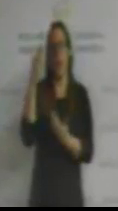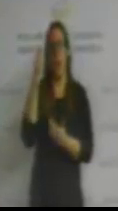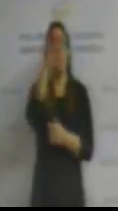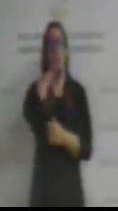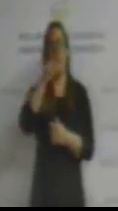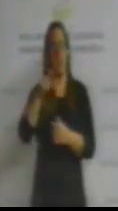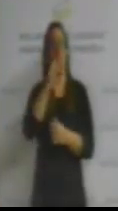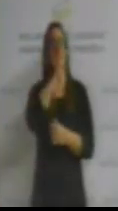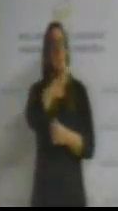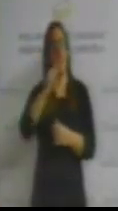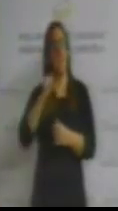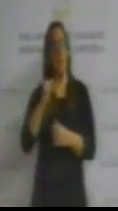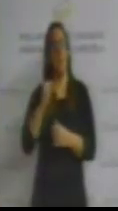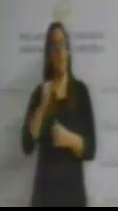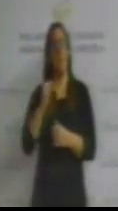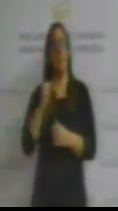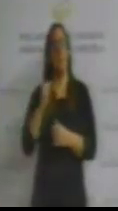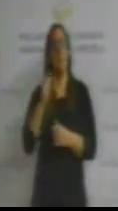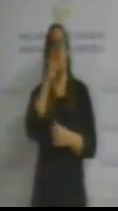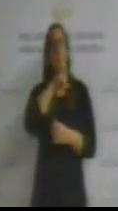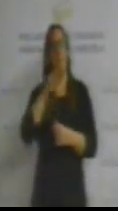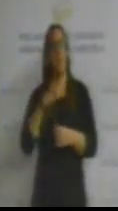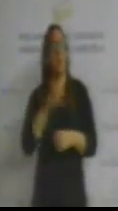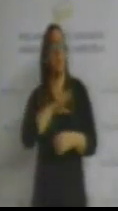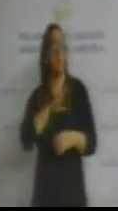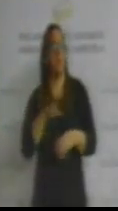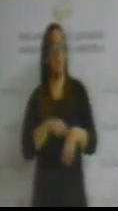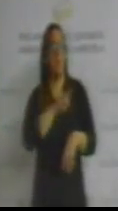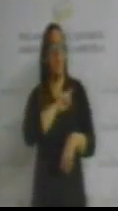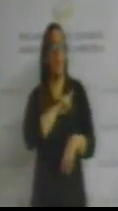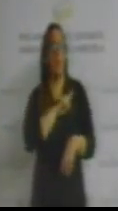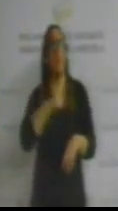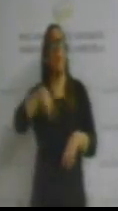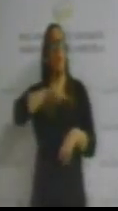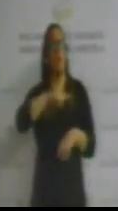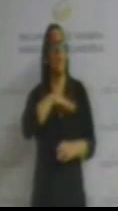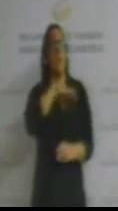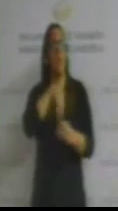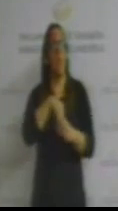por miembros de la extrema derecha, usted incluyó a terroristas